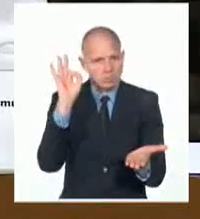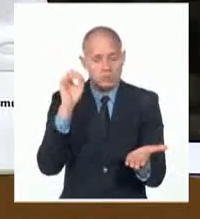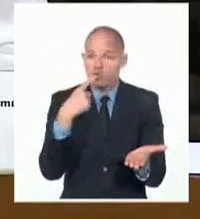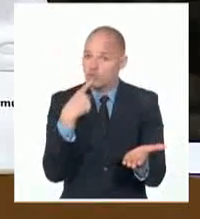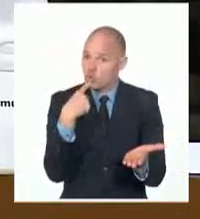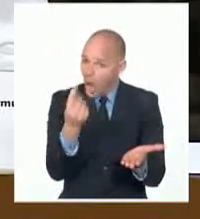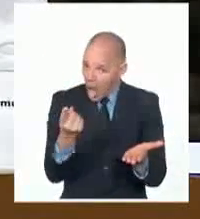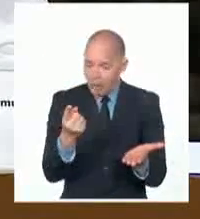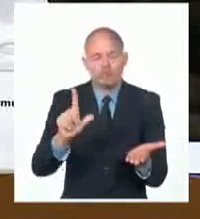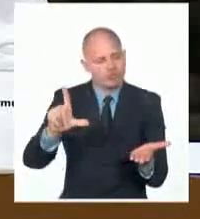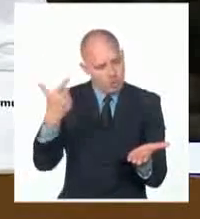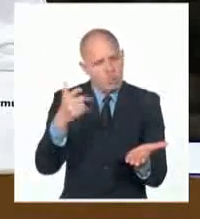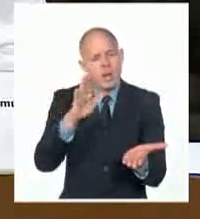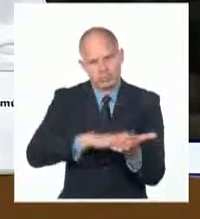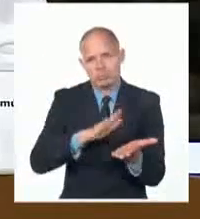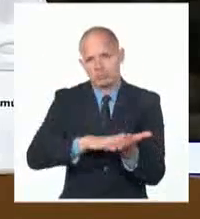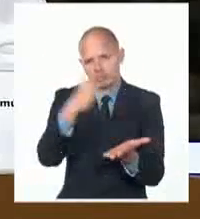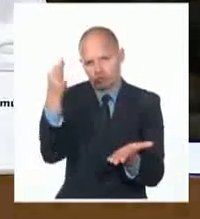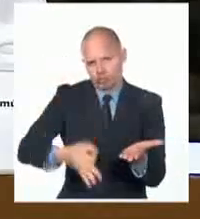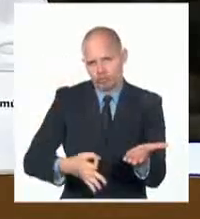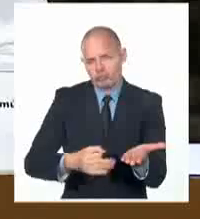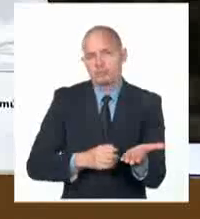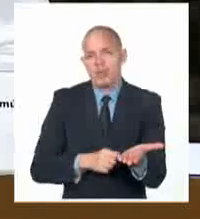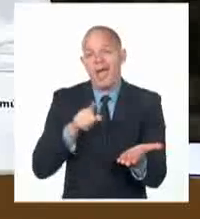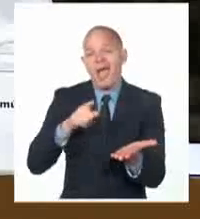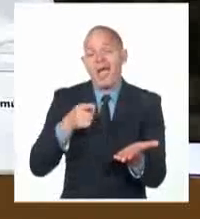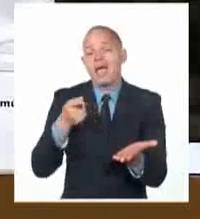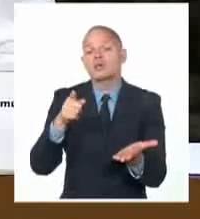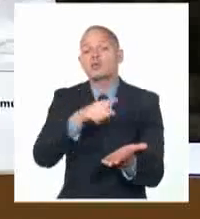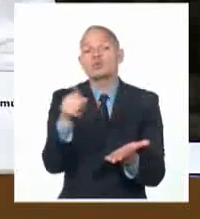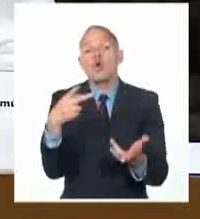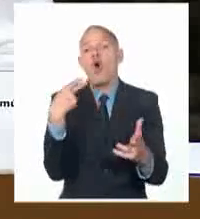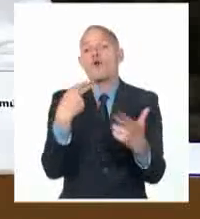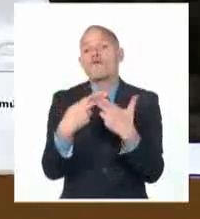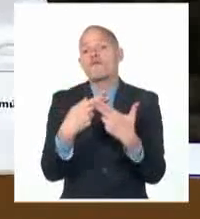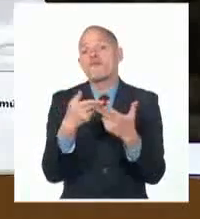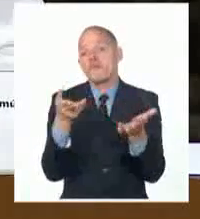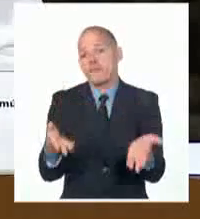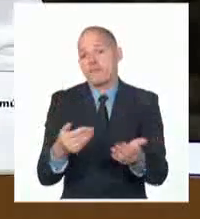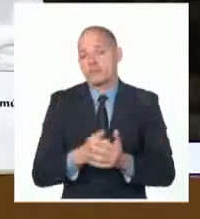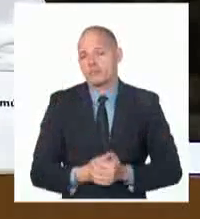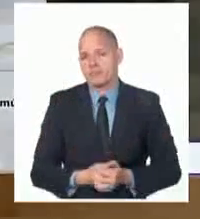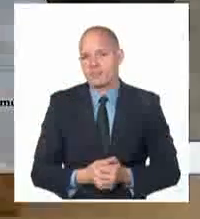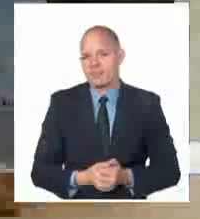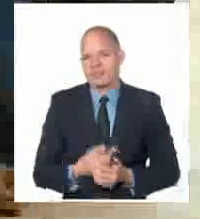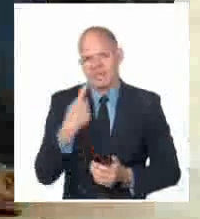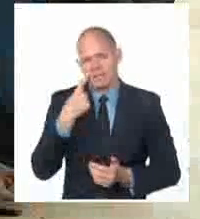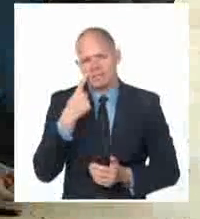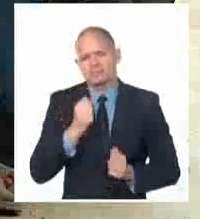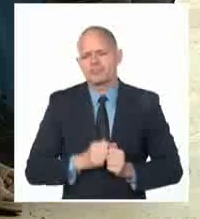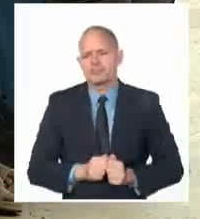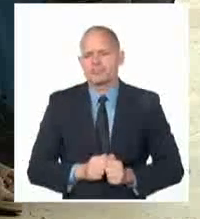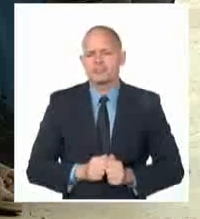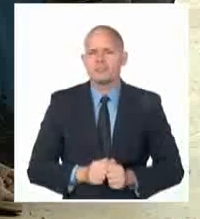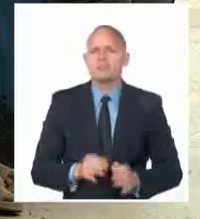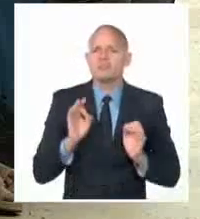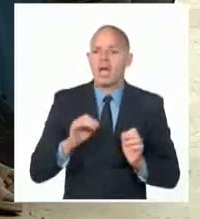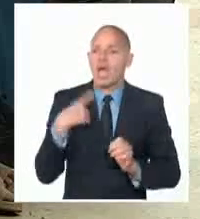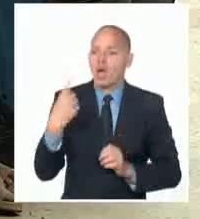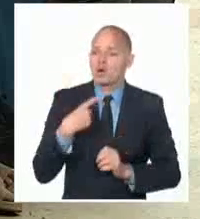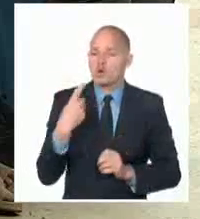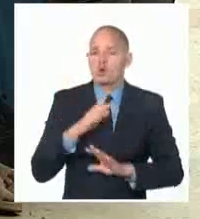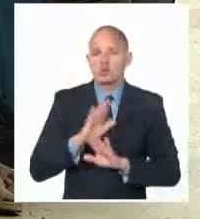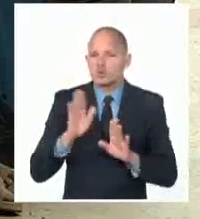empeñada en la que confían los participantes. Nunca renunciaremos a los compromisos